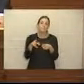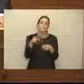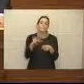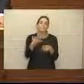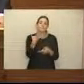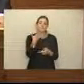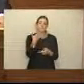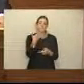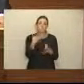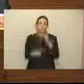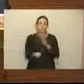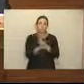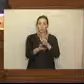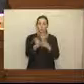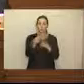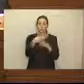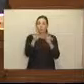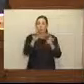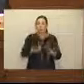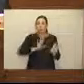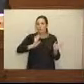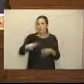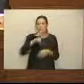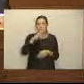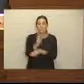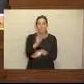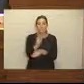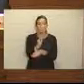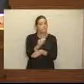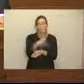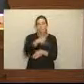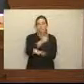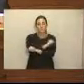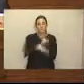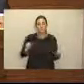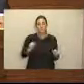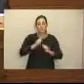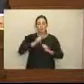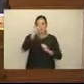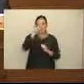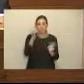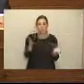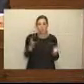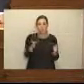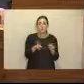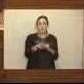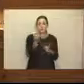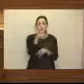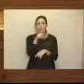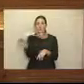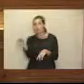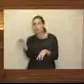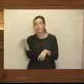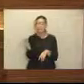tendencia continúa así, serán absolutamente insostenibles. Y eso es lo que me preocupa. Y no esconder la cabeza debajo del ala, como parece que